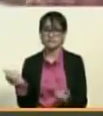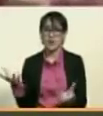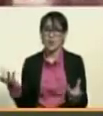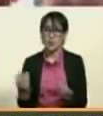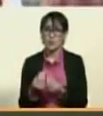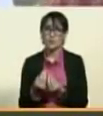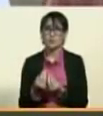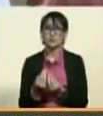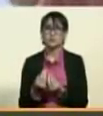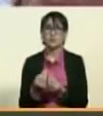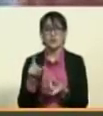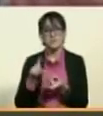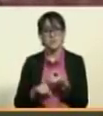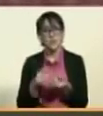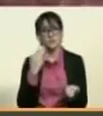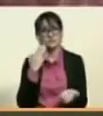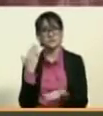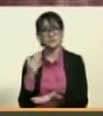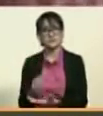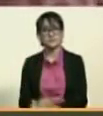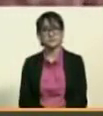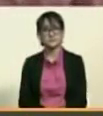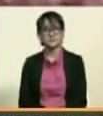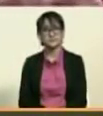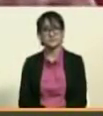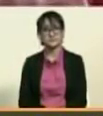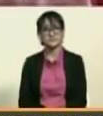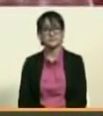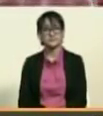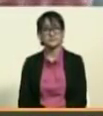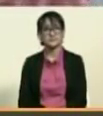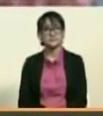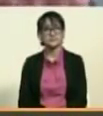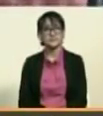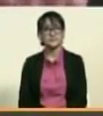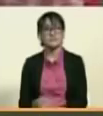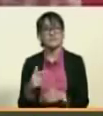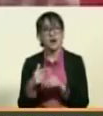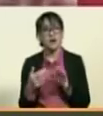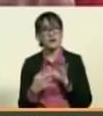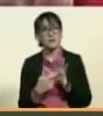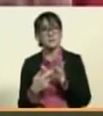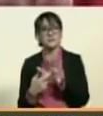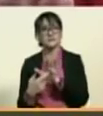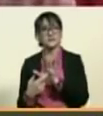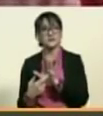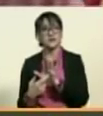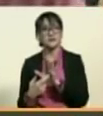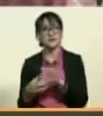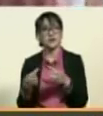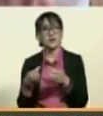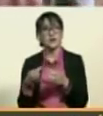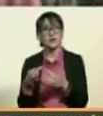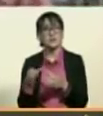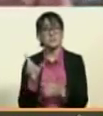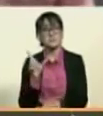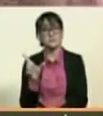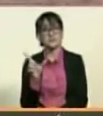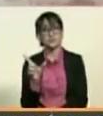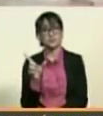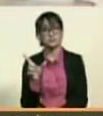la primera combatiente Cilia Flores y también representantes del Partido Socialista Unido